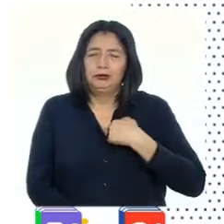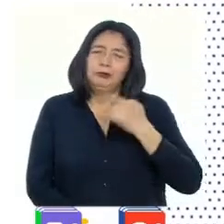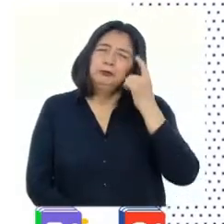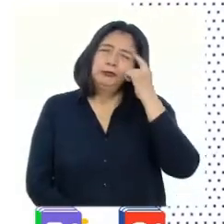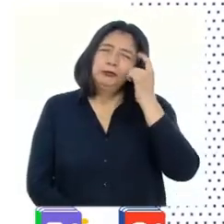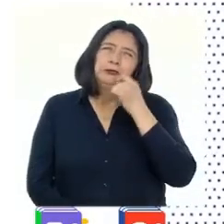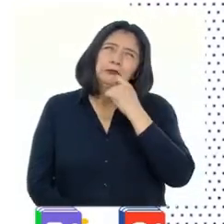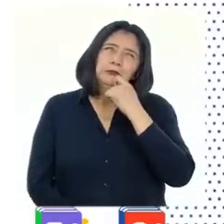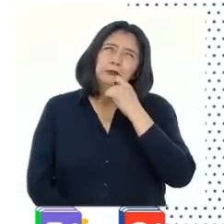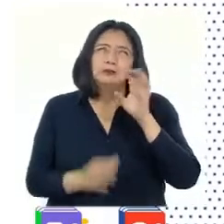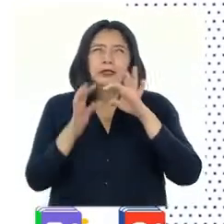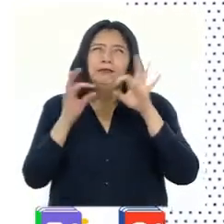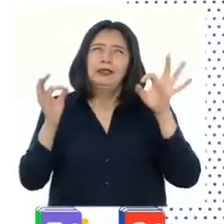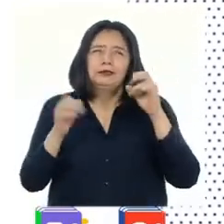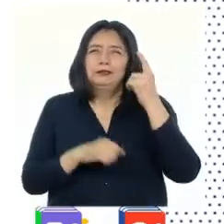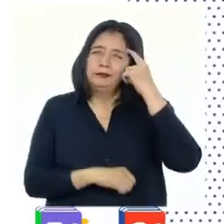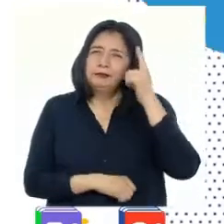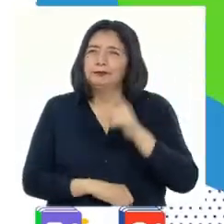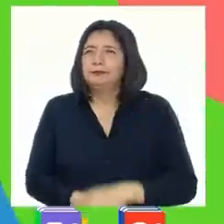pensar una frase.